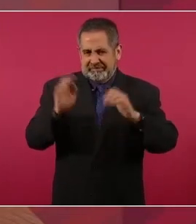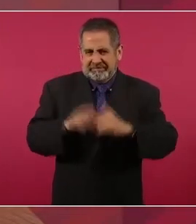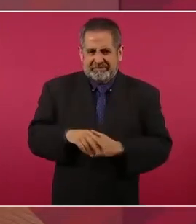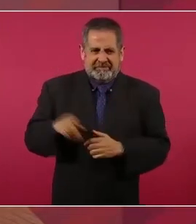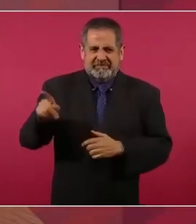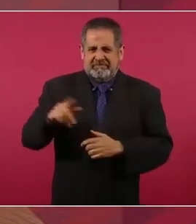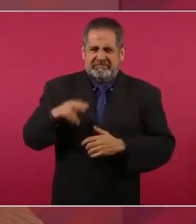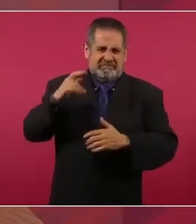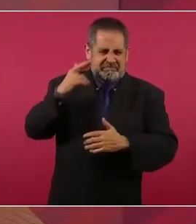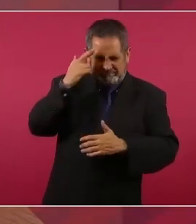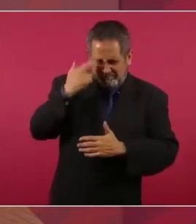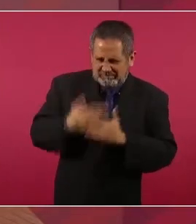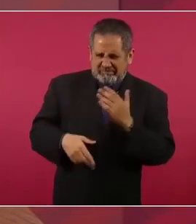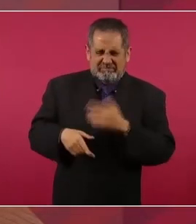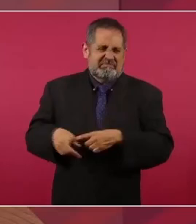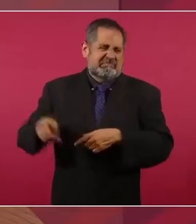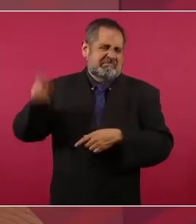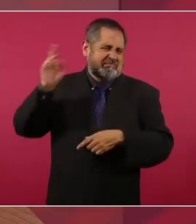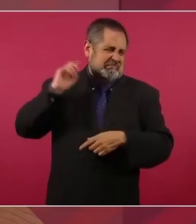déspota, López Obrador,